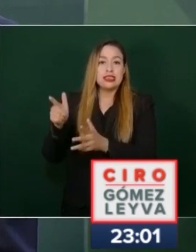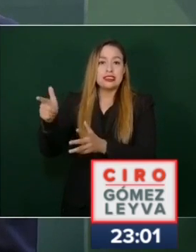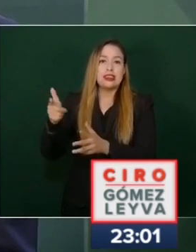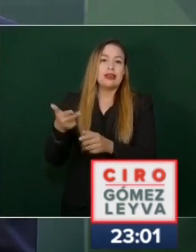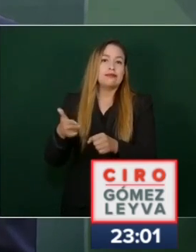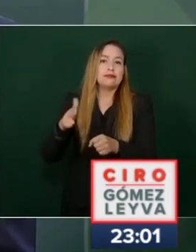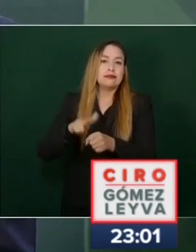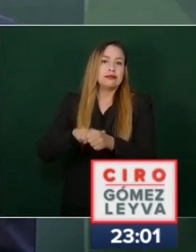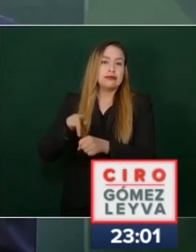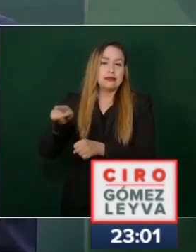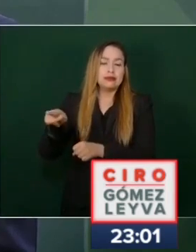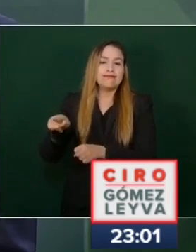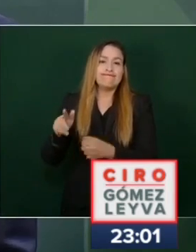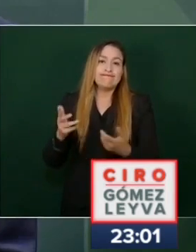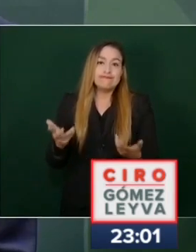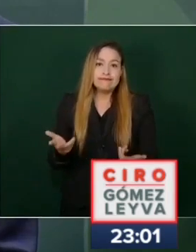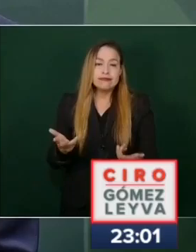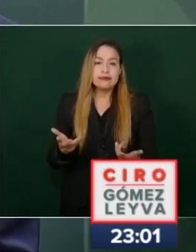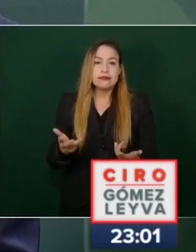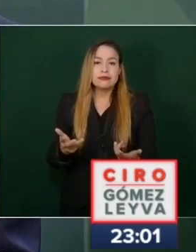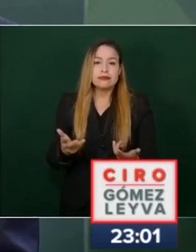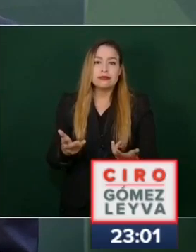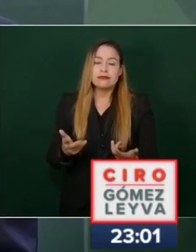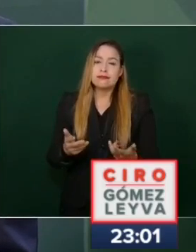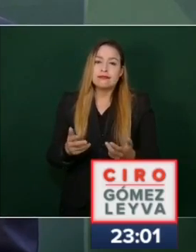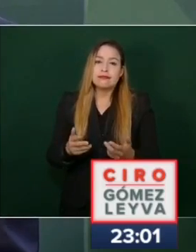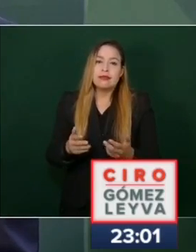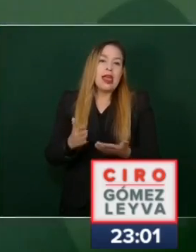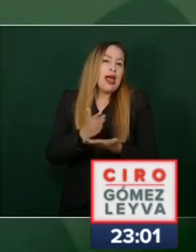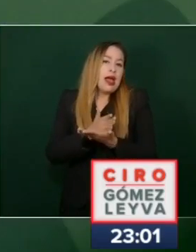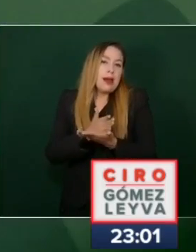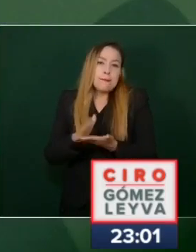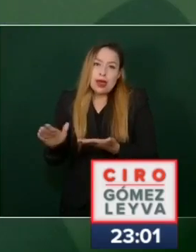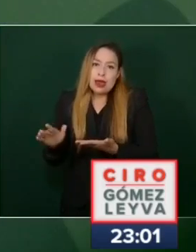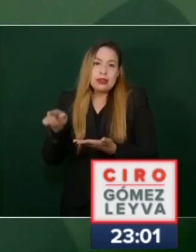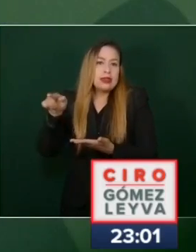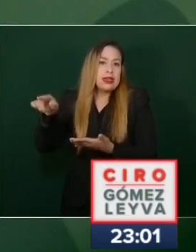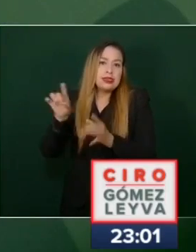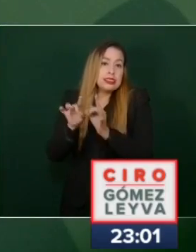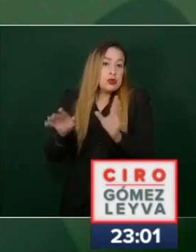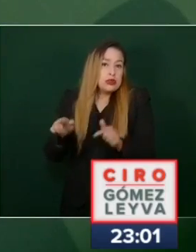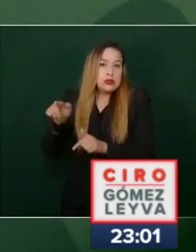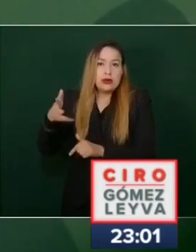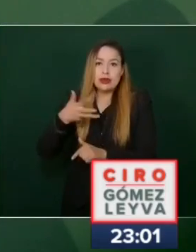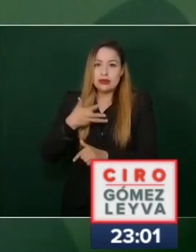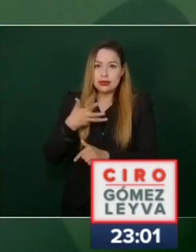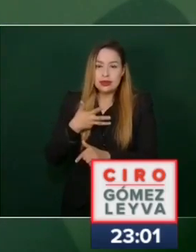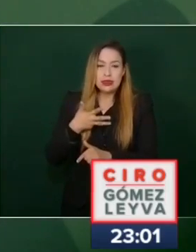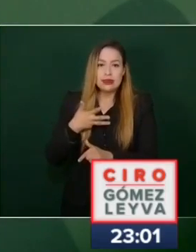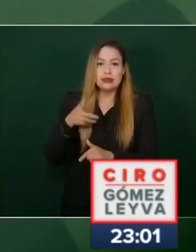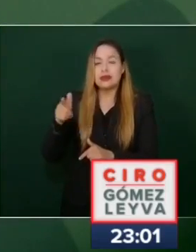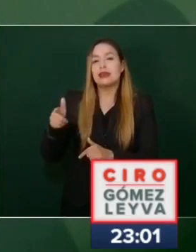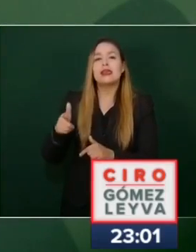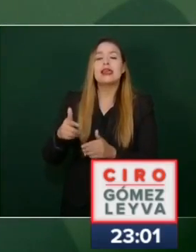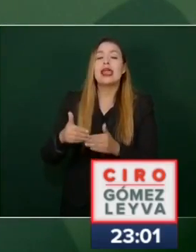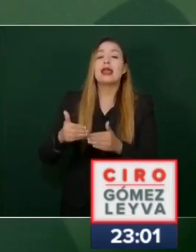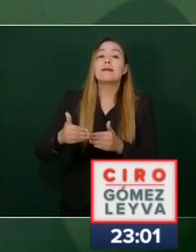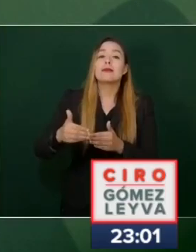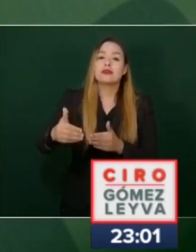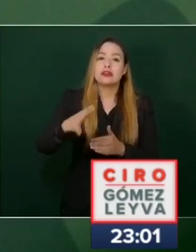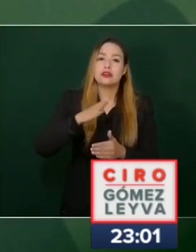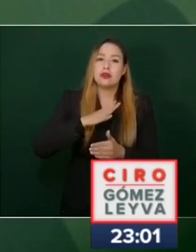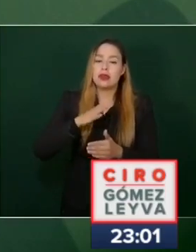este independientemente de su asunto y de su proceso